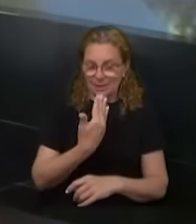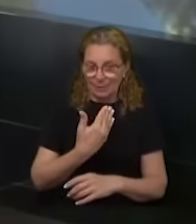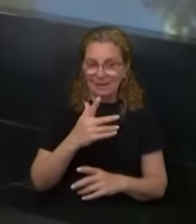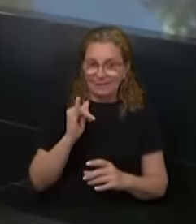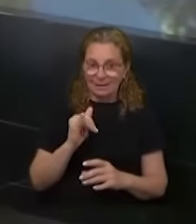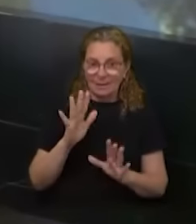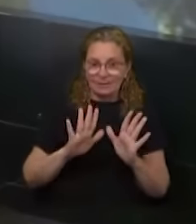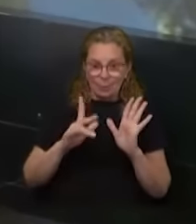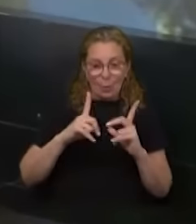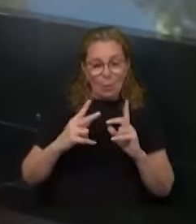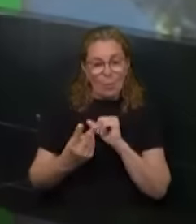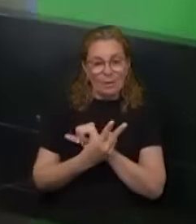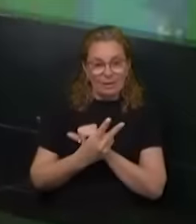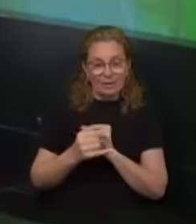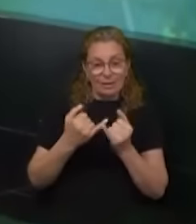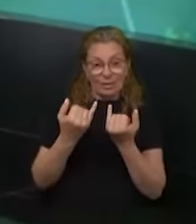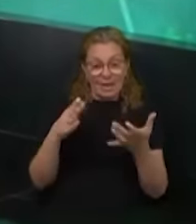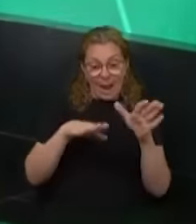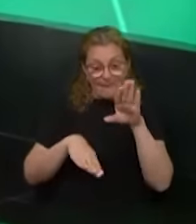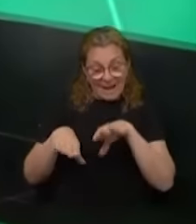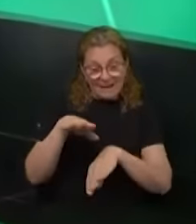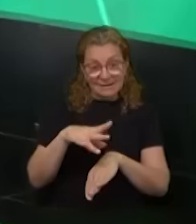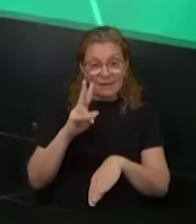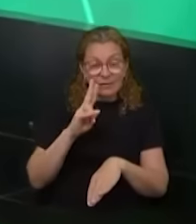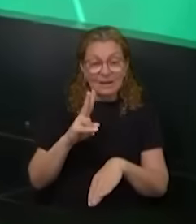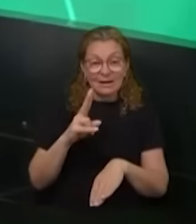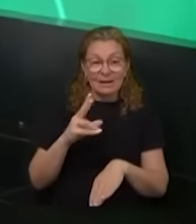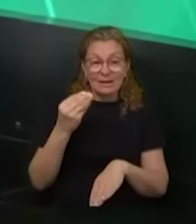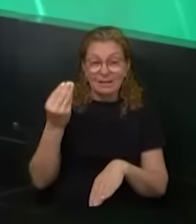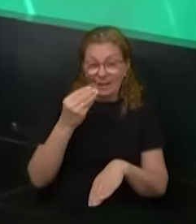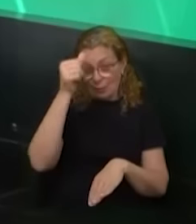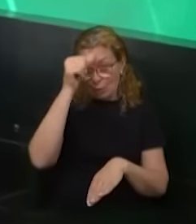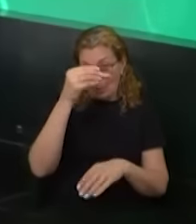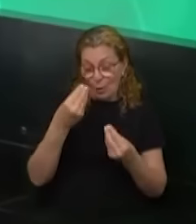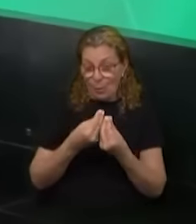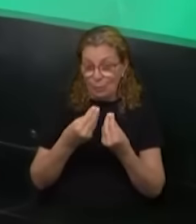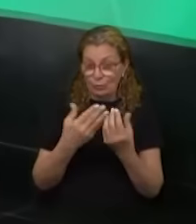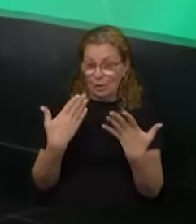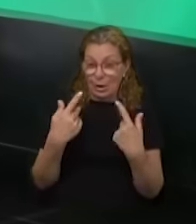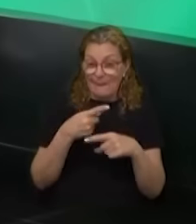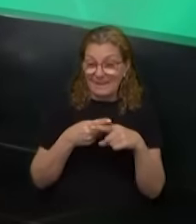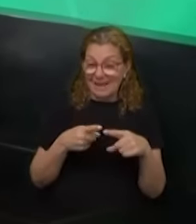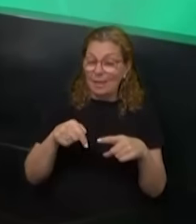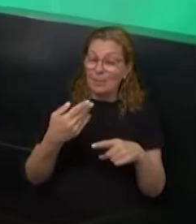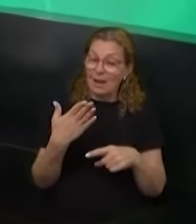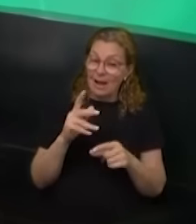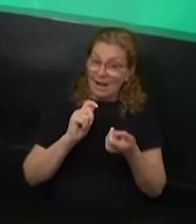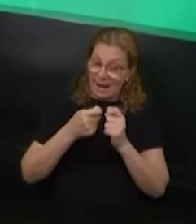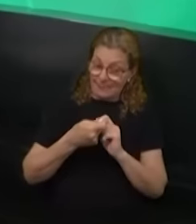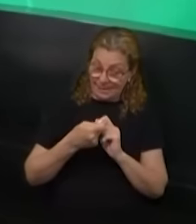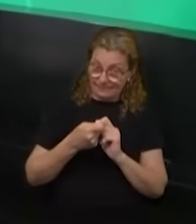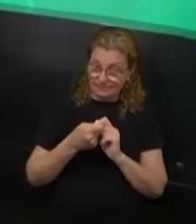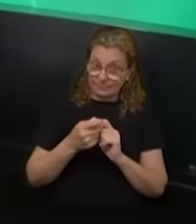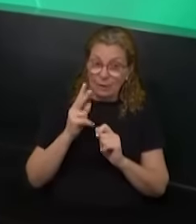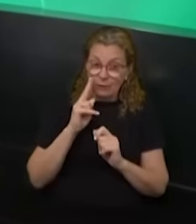aprontar se ya se vienen los días de playa Sí el fin de semana va a empezar con mucho calor cambian la mitad cambia rumbo al domingo pero eso lo